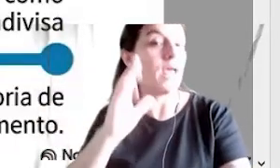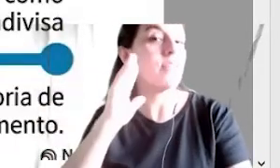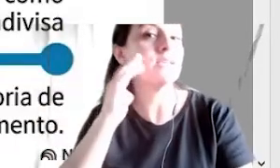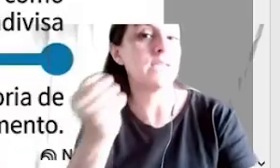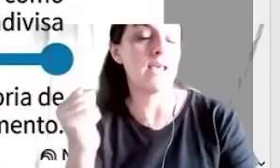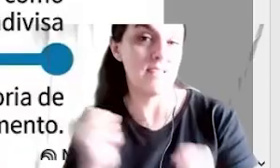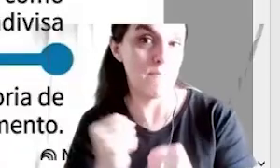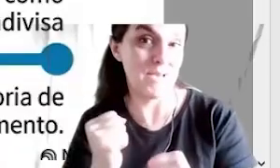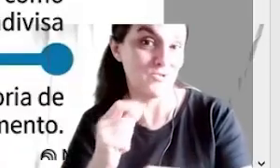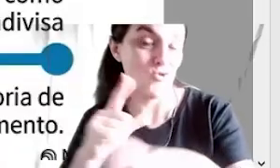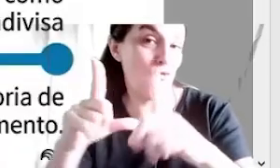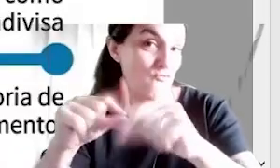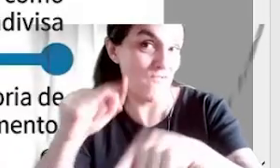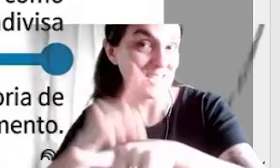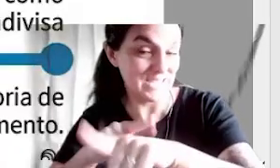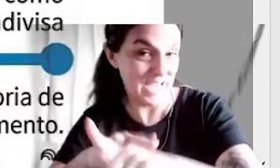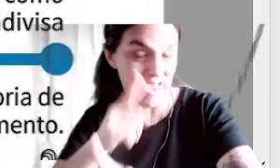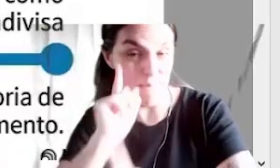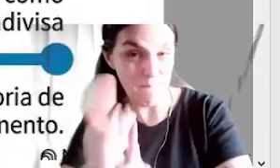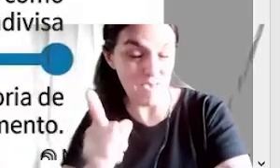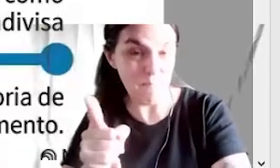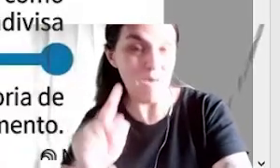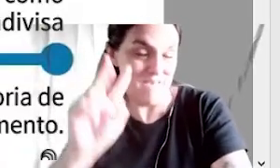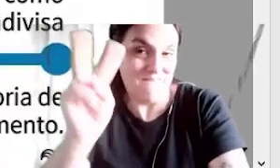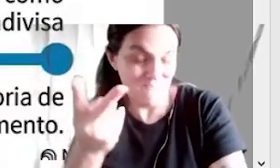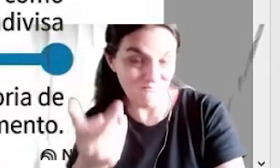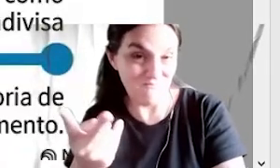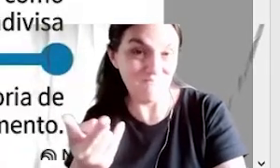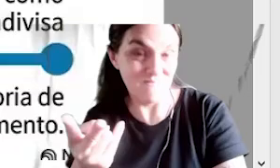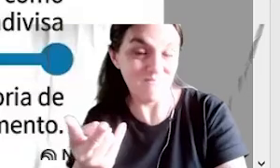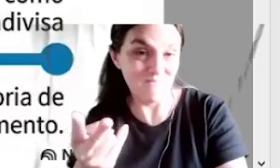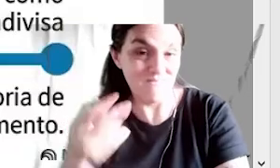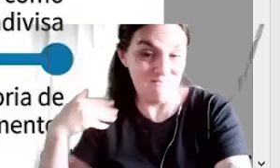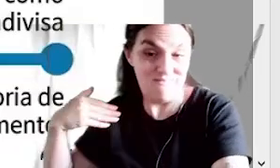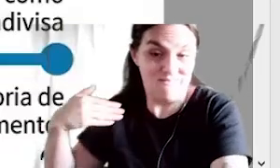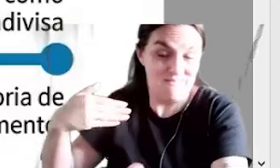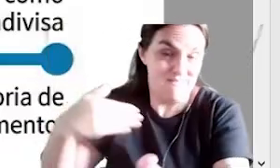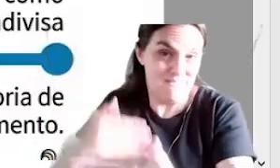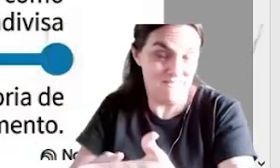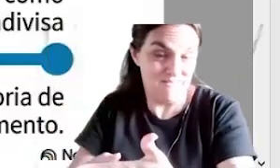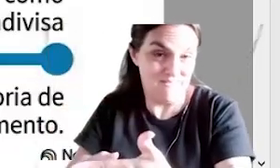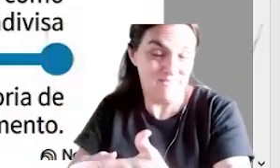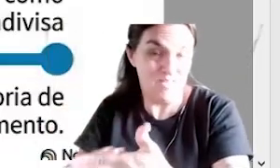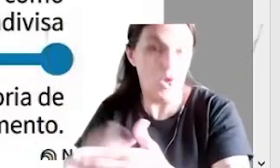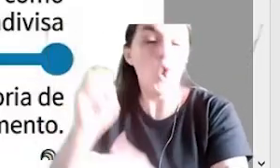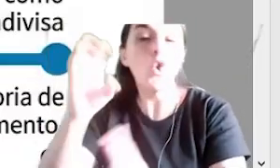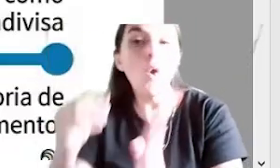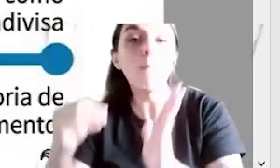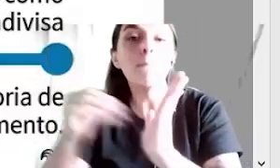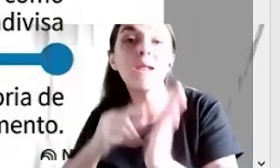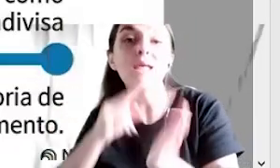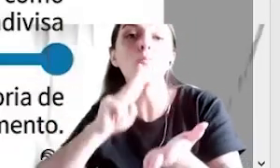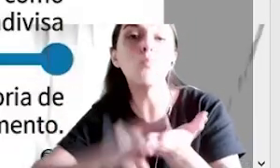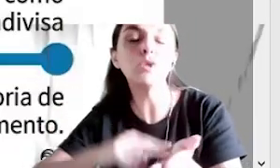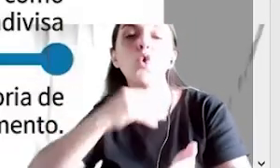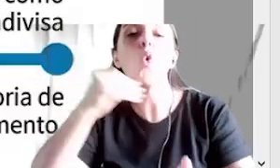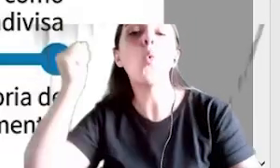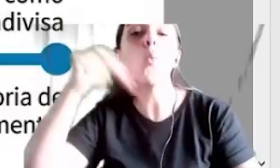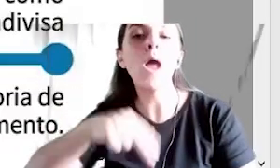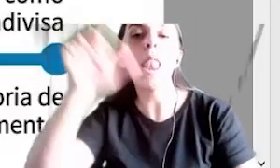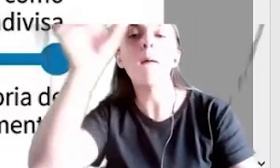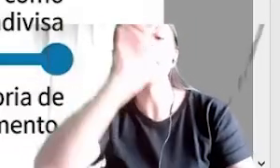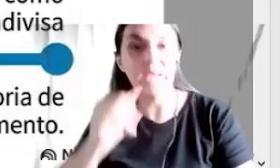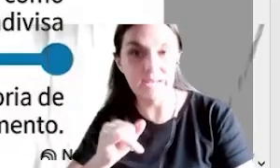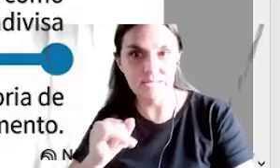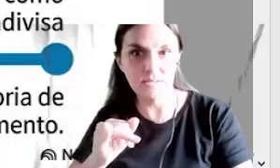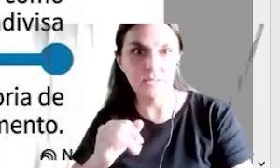mayo, que es la fecha en que se produce su fallecimiento, va a tributar como Juan Pérez. Y a partir del 17 de mayo hasta